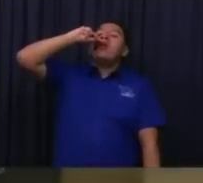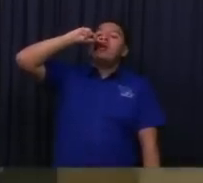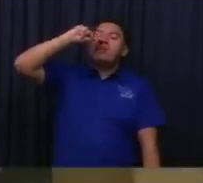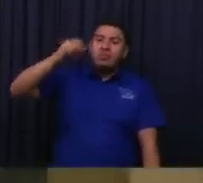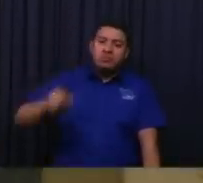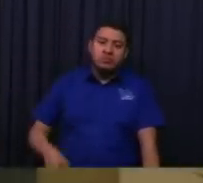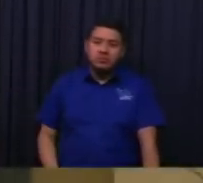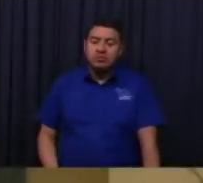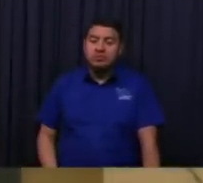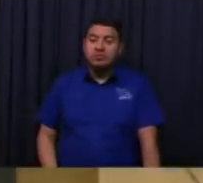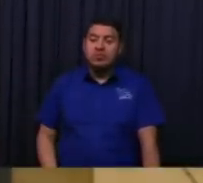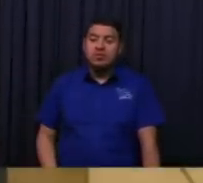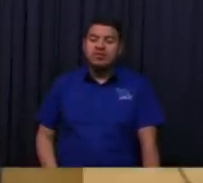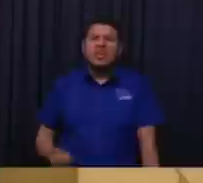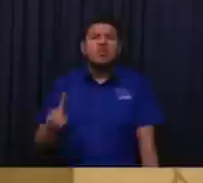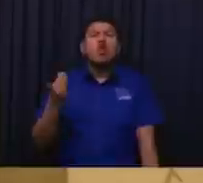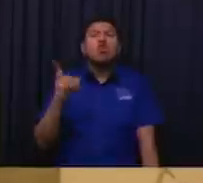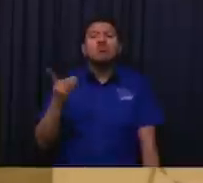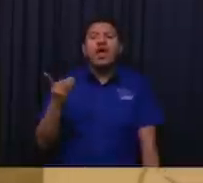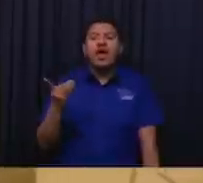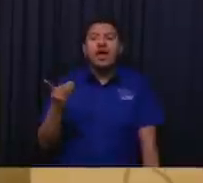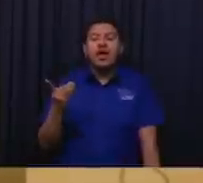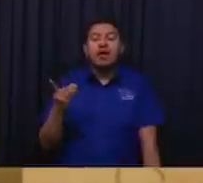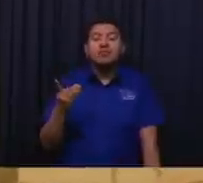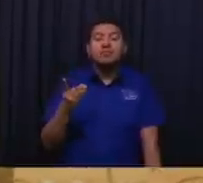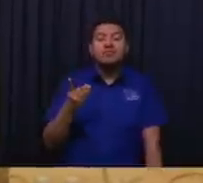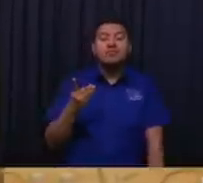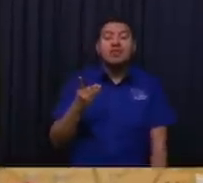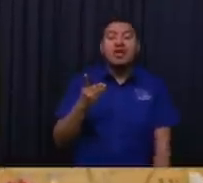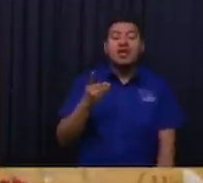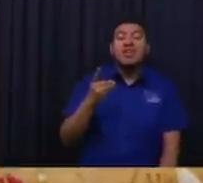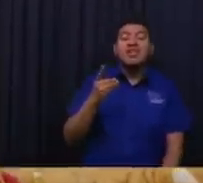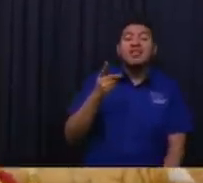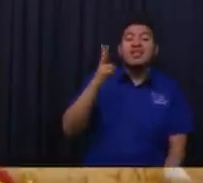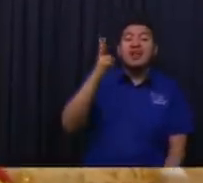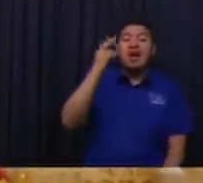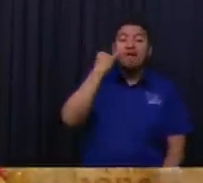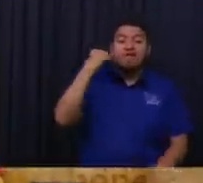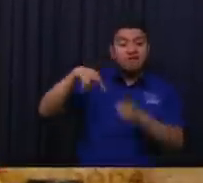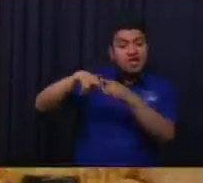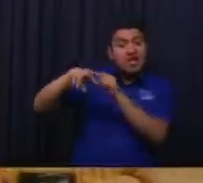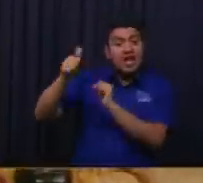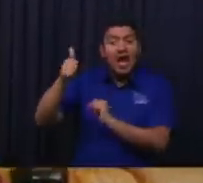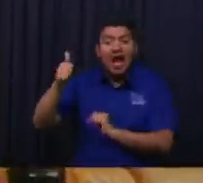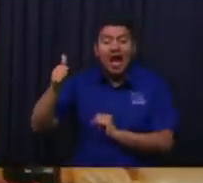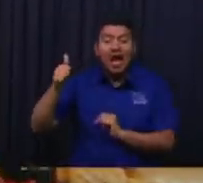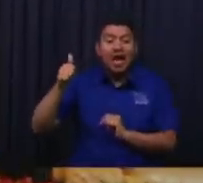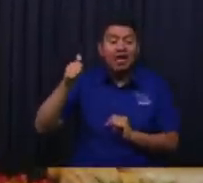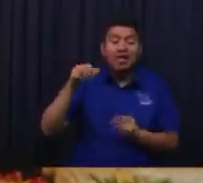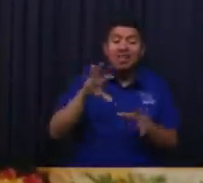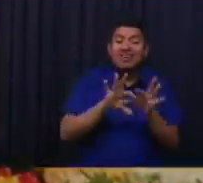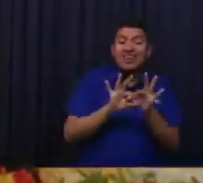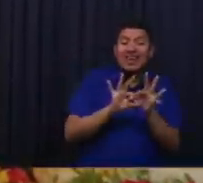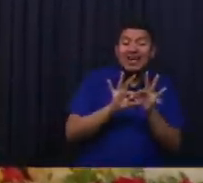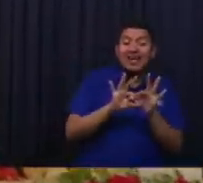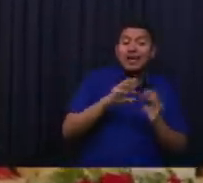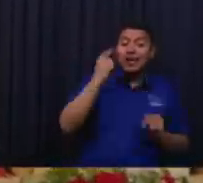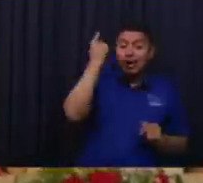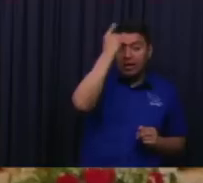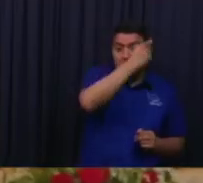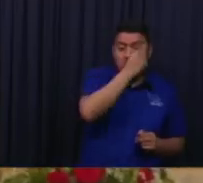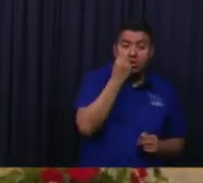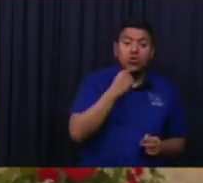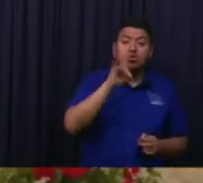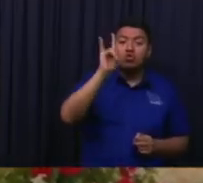de la viña de la Sulamita, porque ese lugar es perfecto, y si algo necesito yo es